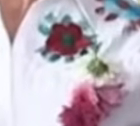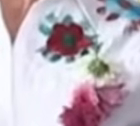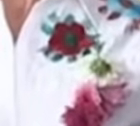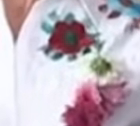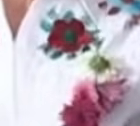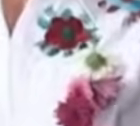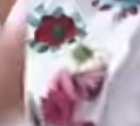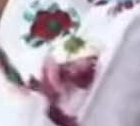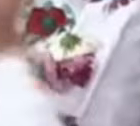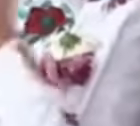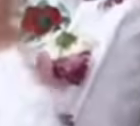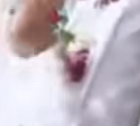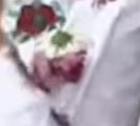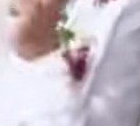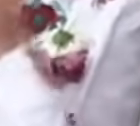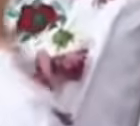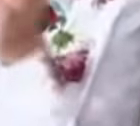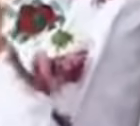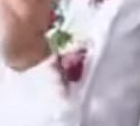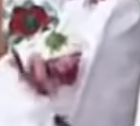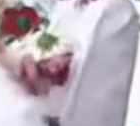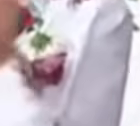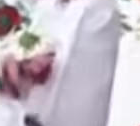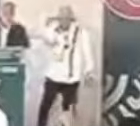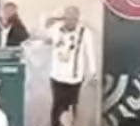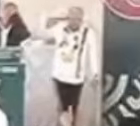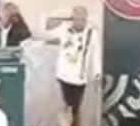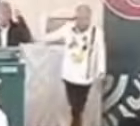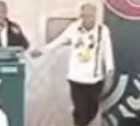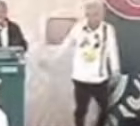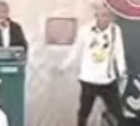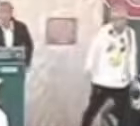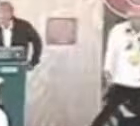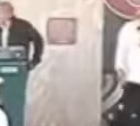la patria. Eso es lo más importante.